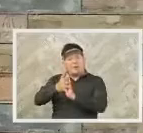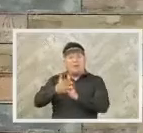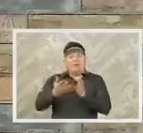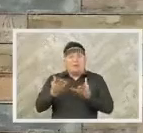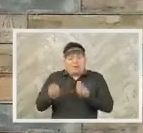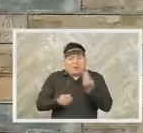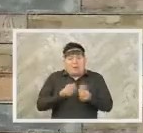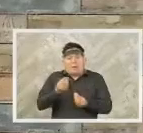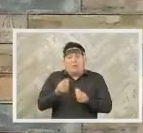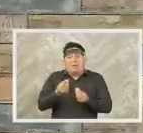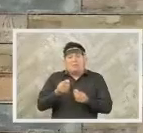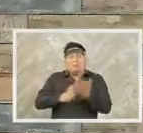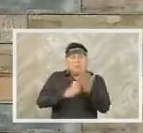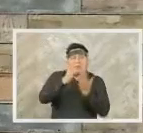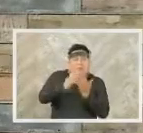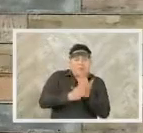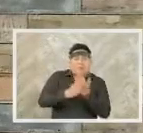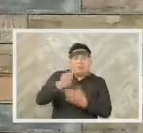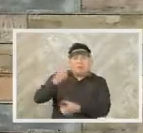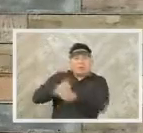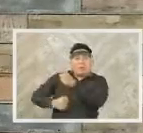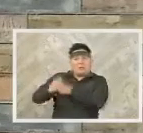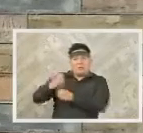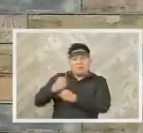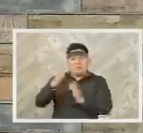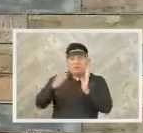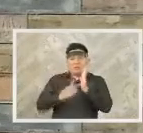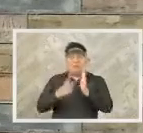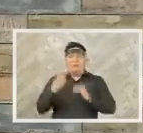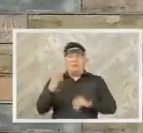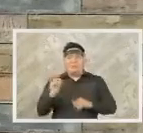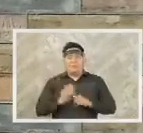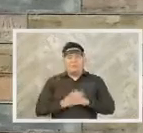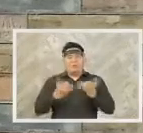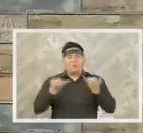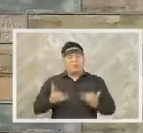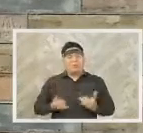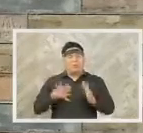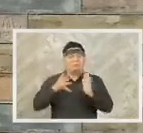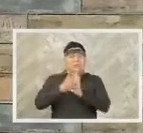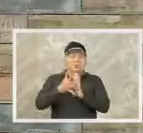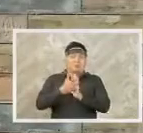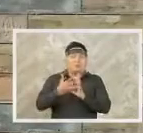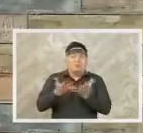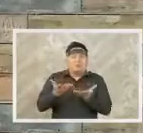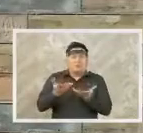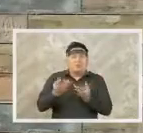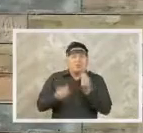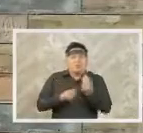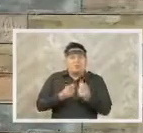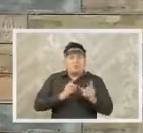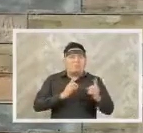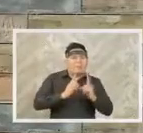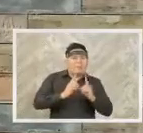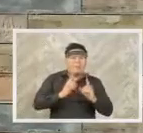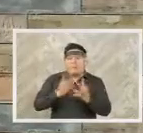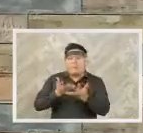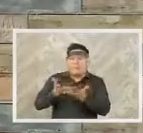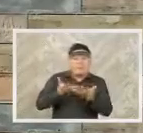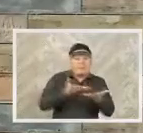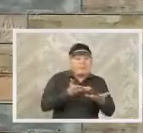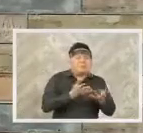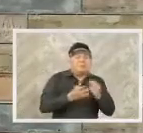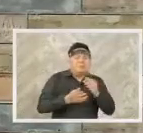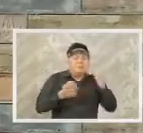vigencia 2020. Esta presentación promueve acciones colectivas y de diálogo con la comunidad a través de un proceso articulado